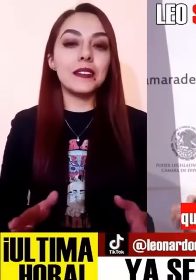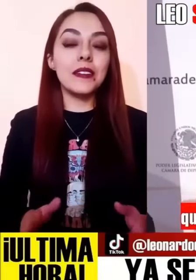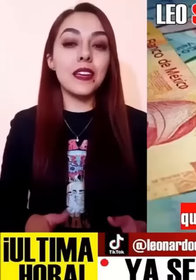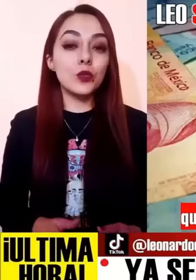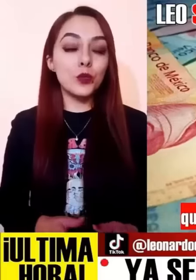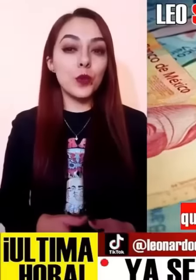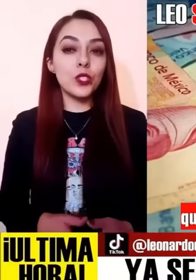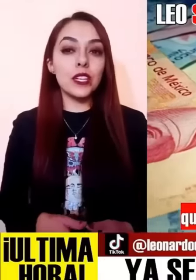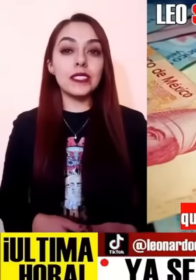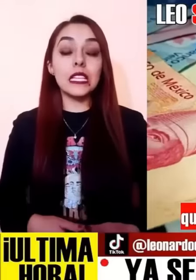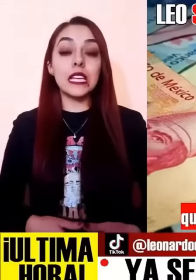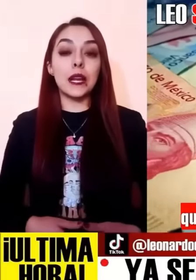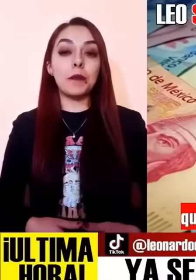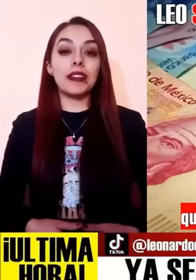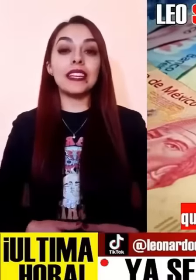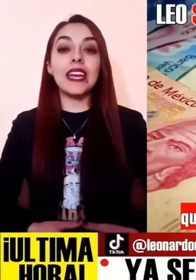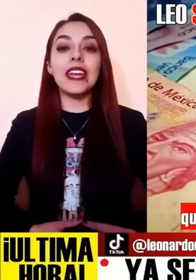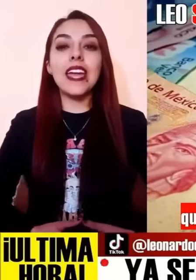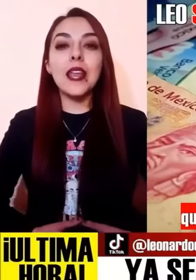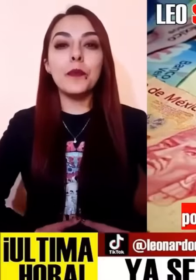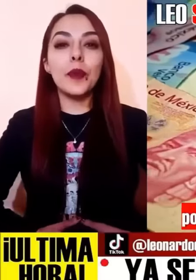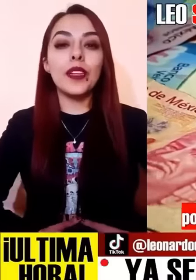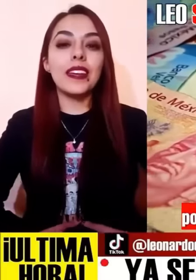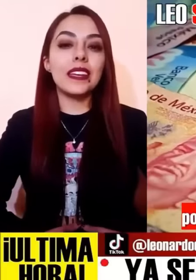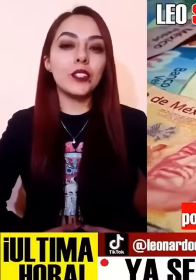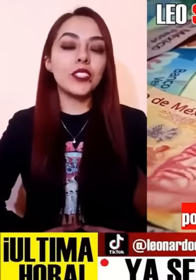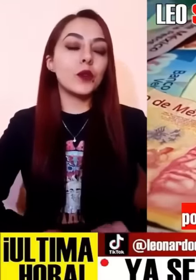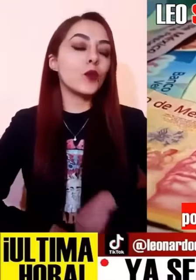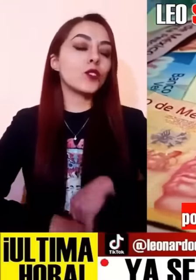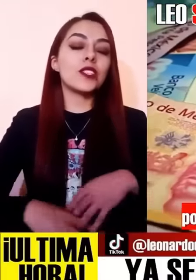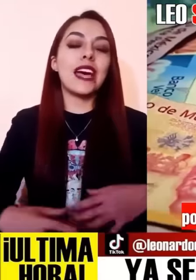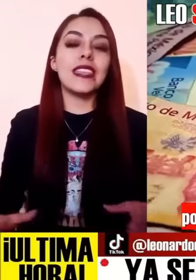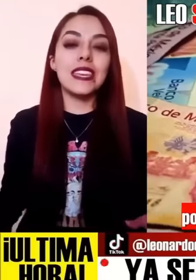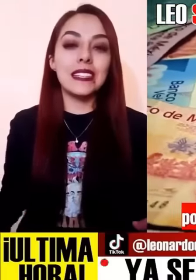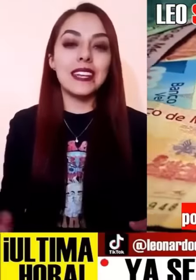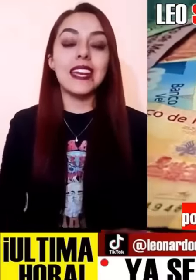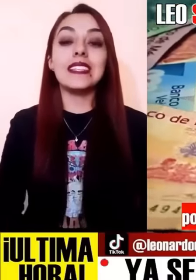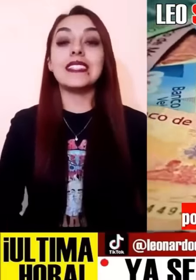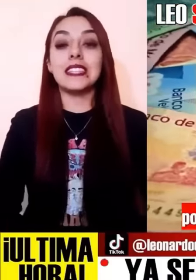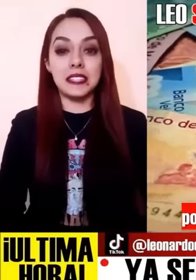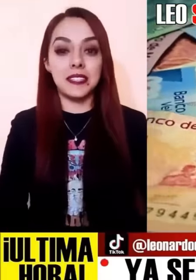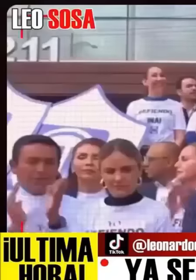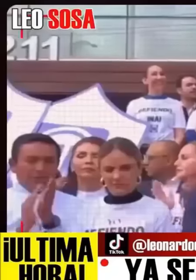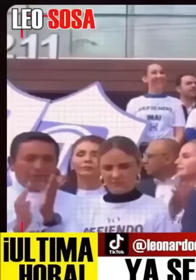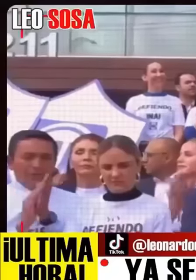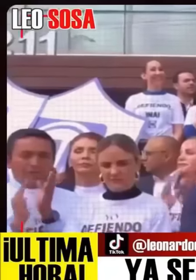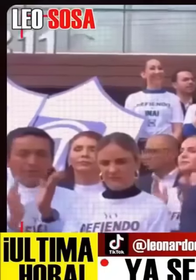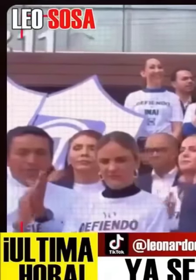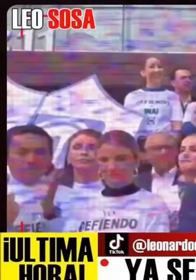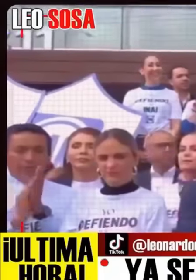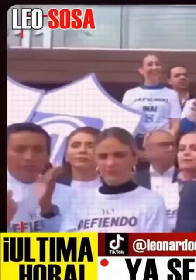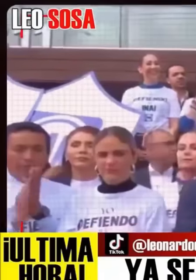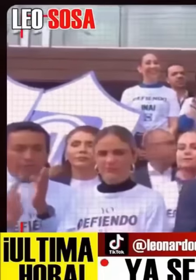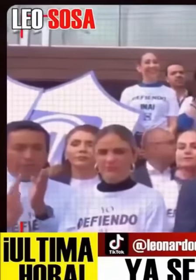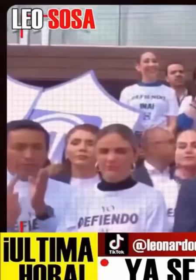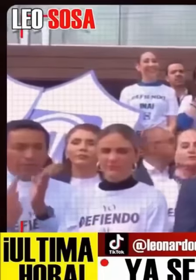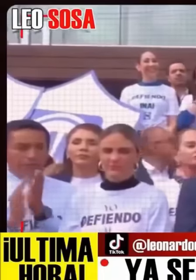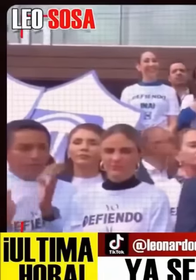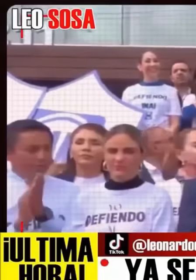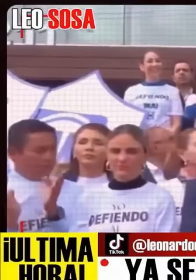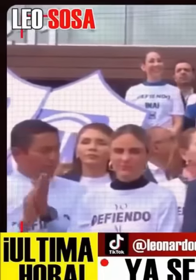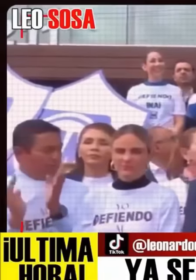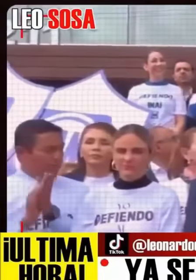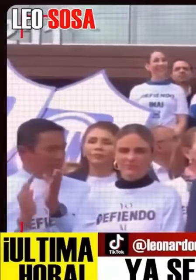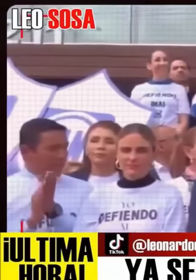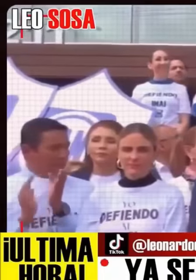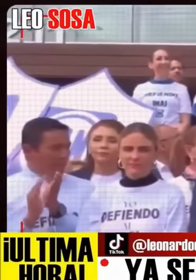que recibían sus moches y se repartían el poder y los recursos a diestra y siniestra. Hay una lucha, las